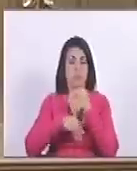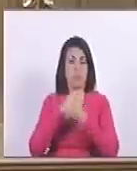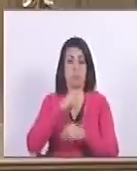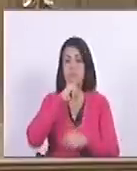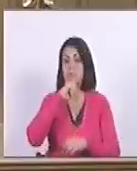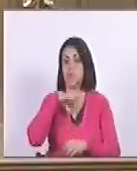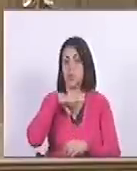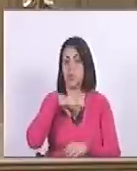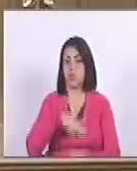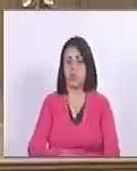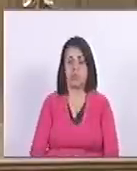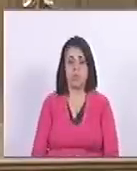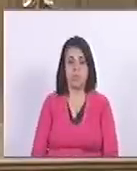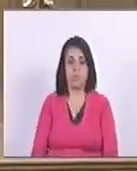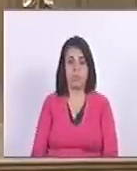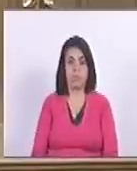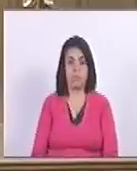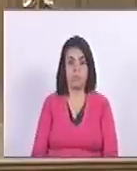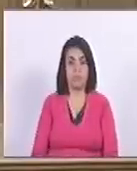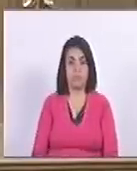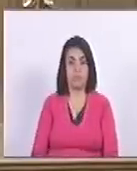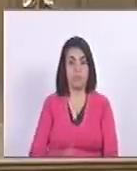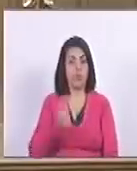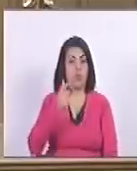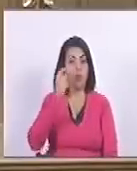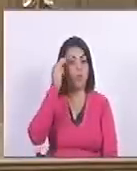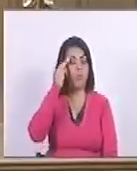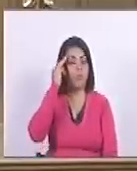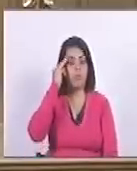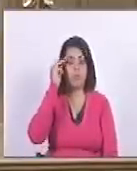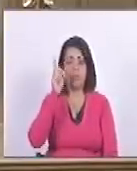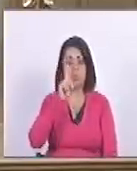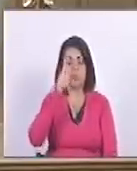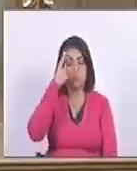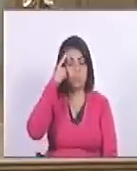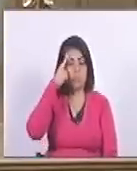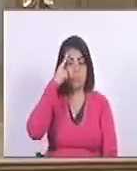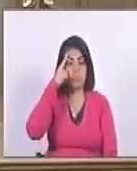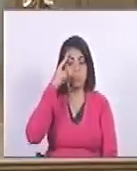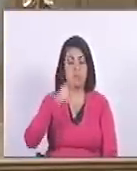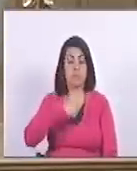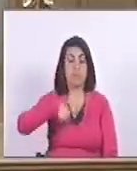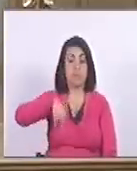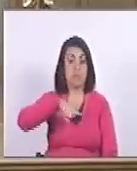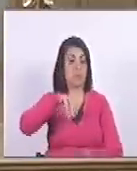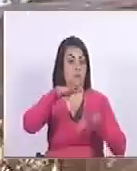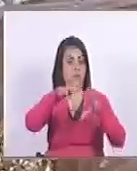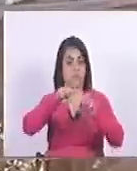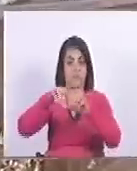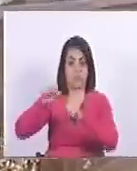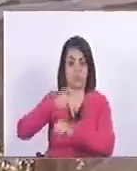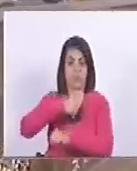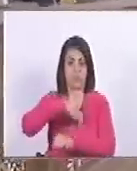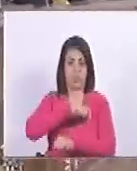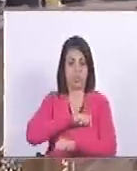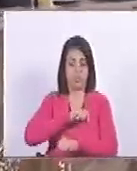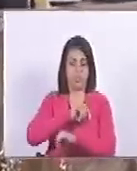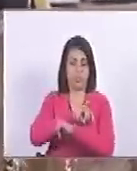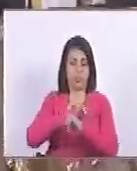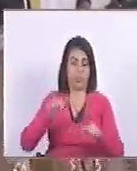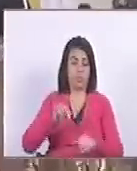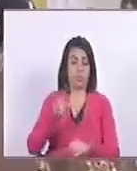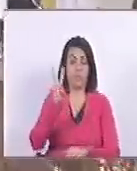historia. Tienen escasa memoria. No saben que el colonialismo terminó. No saben que Venezuela es un